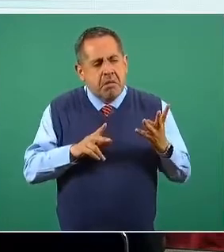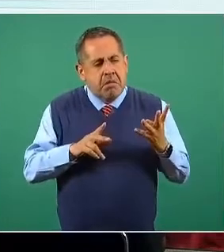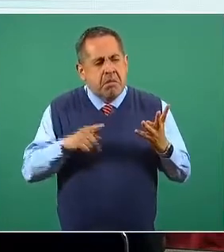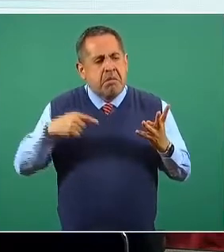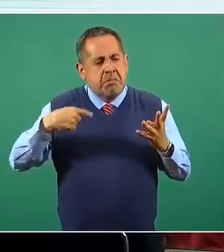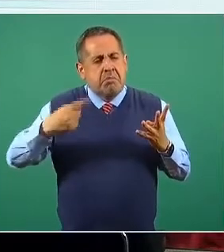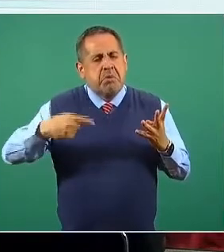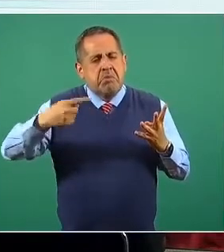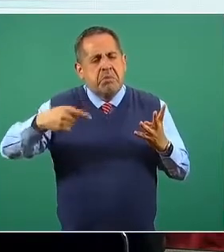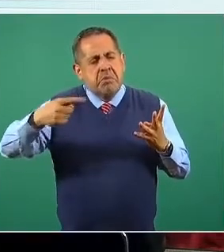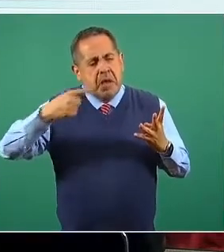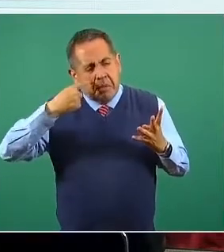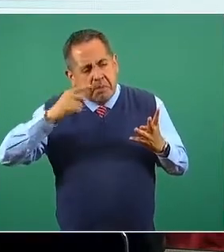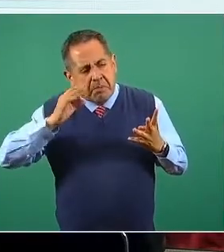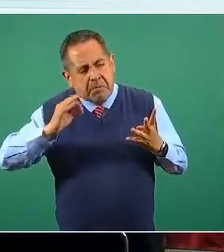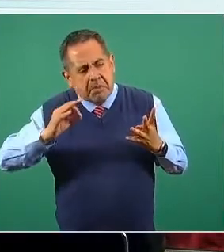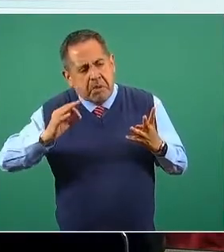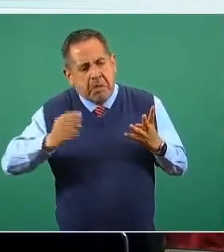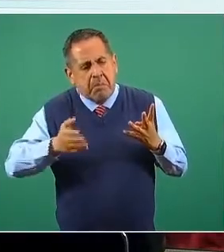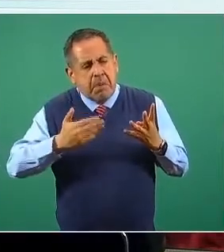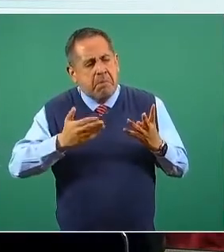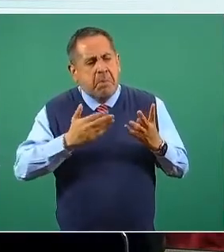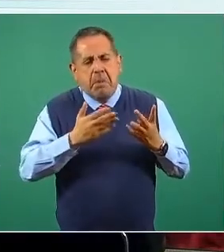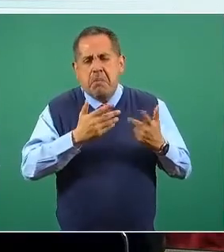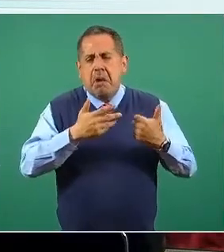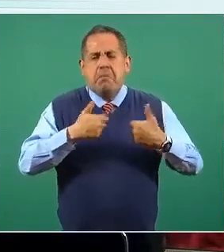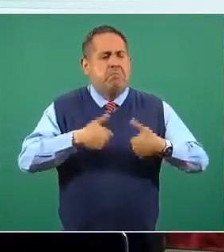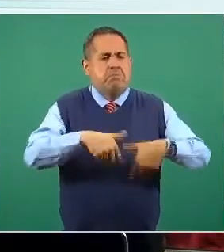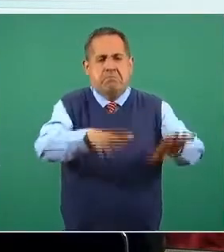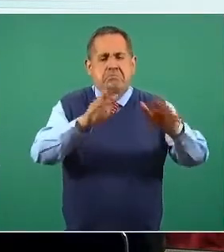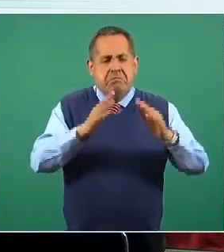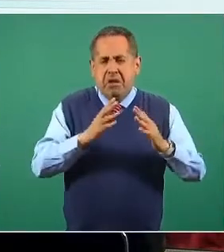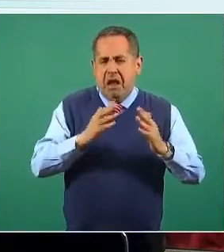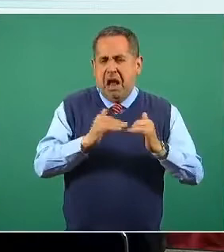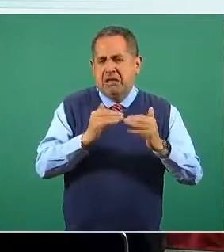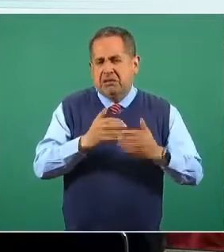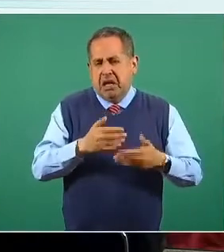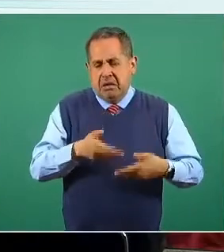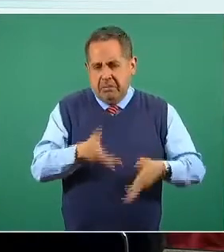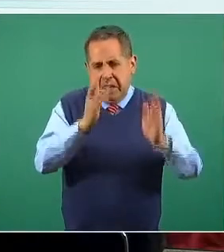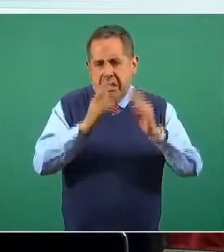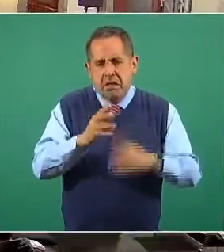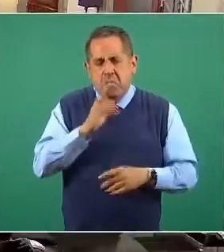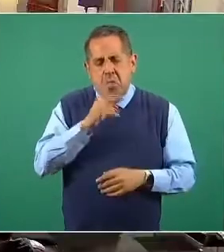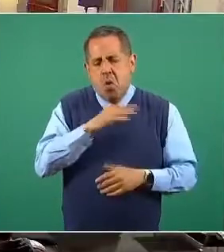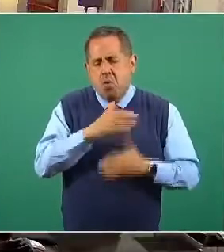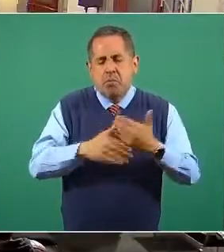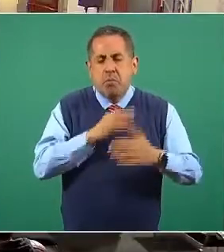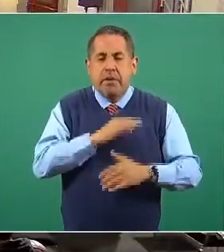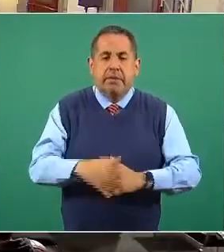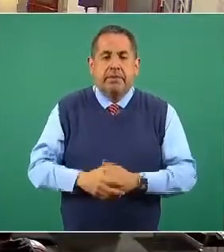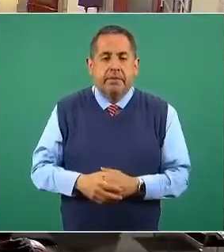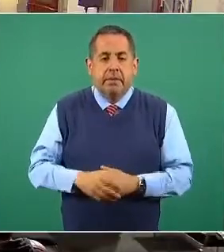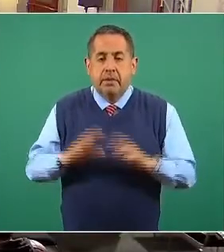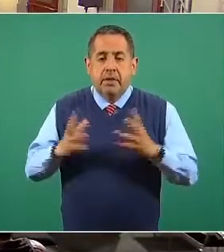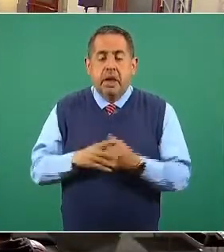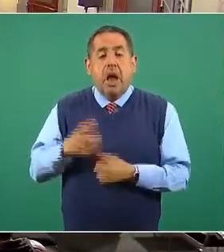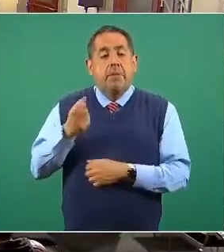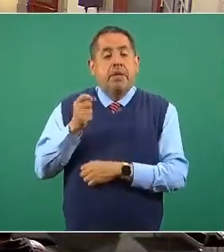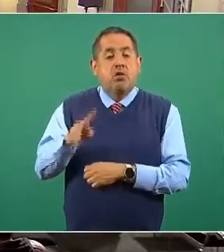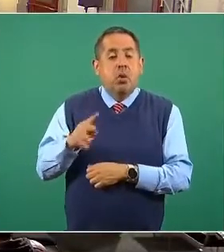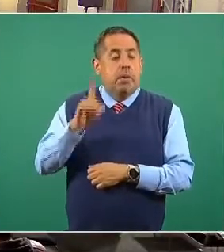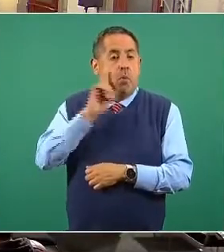de observación y evolución, de seguro también podrán tener el alta por mejoría. Han sido